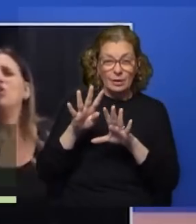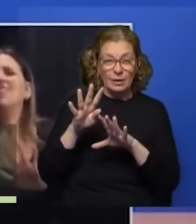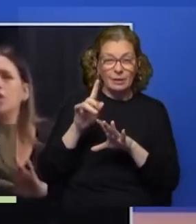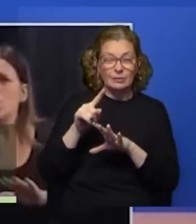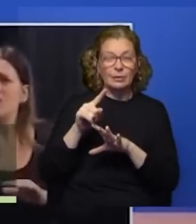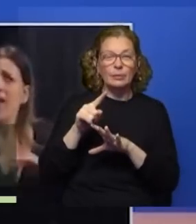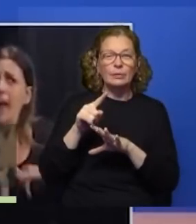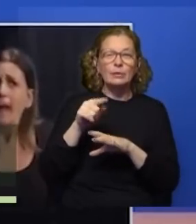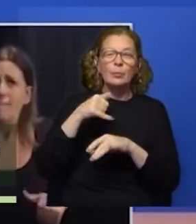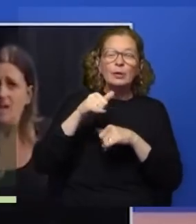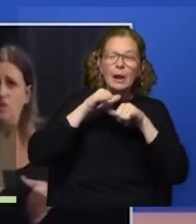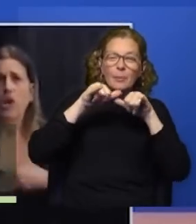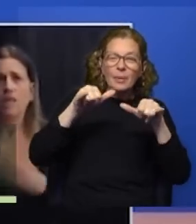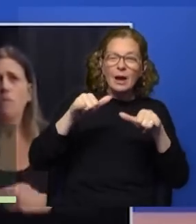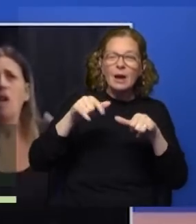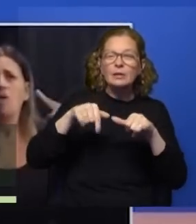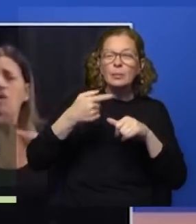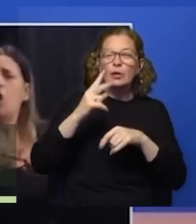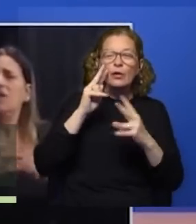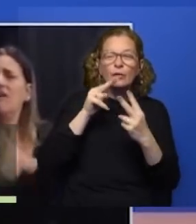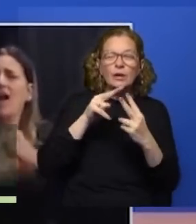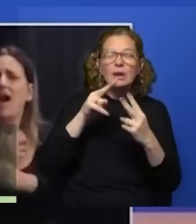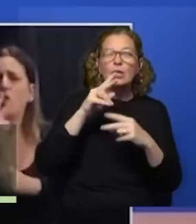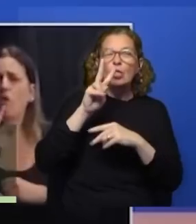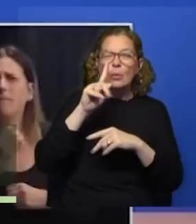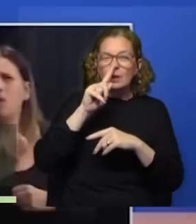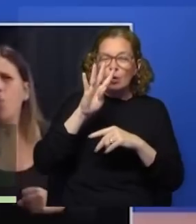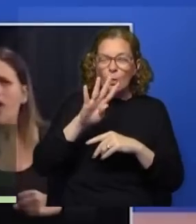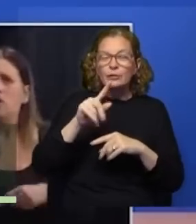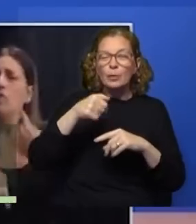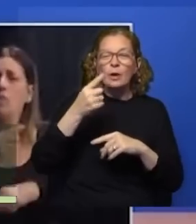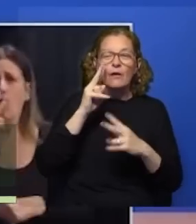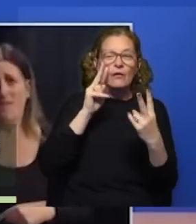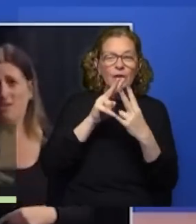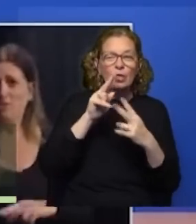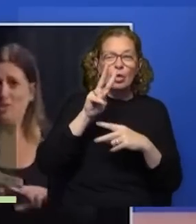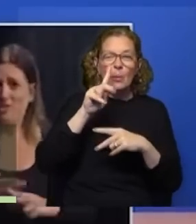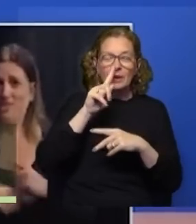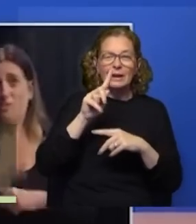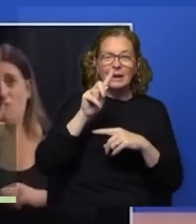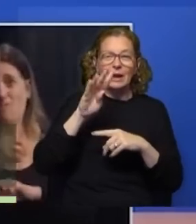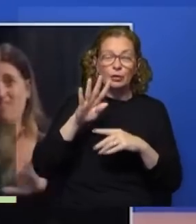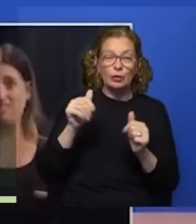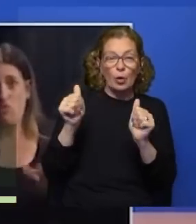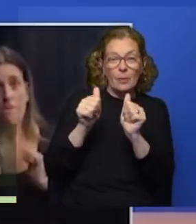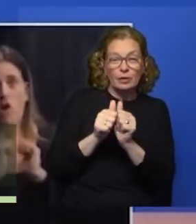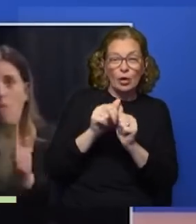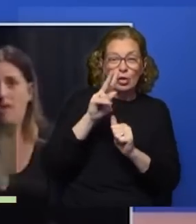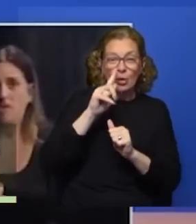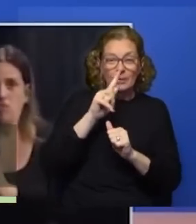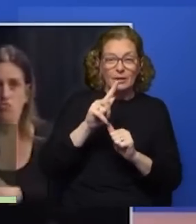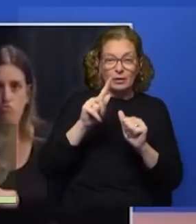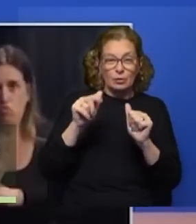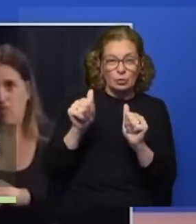campaña después lo vi de vuelta en el 2004 después lo había de vuelta del 2014 y en el 2019 me acompañó en toda la campaña